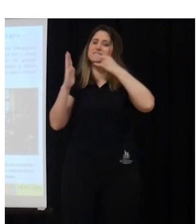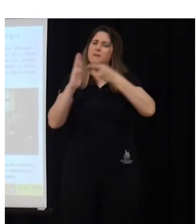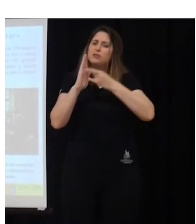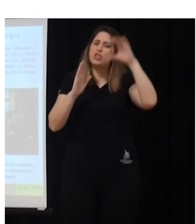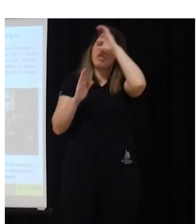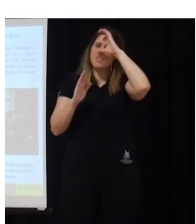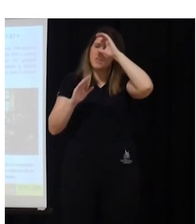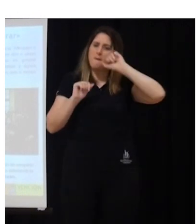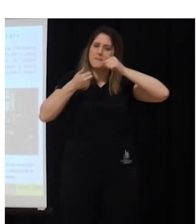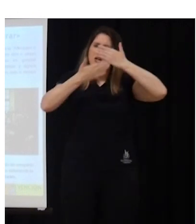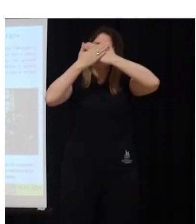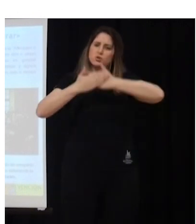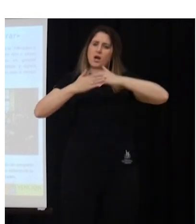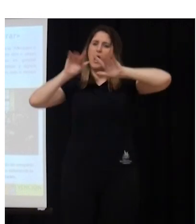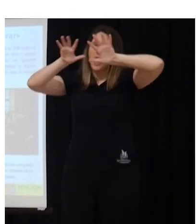a tener